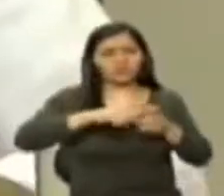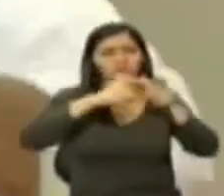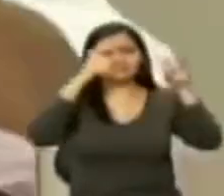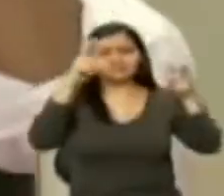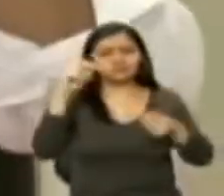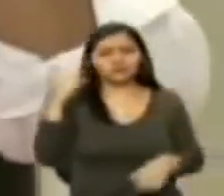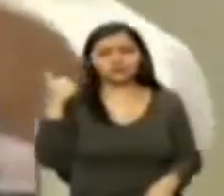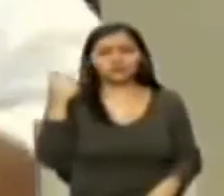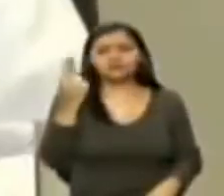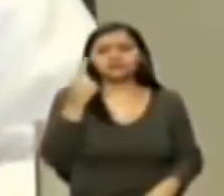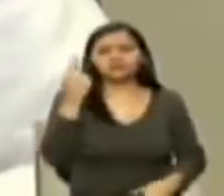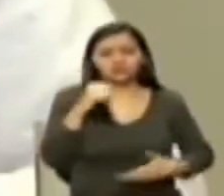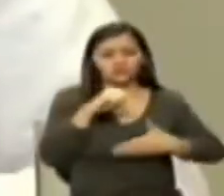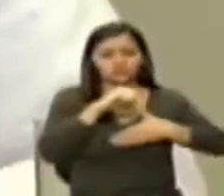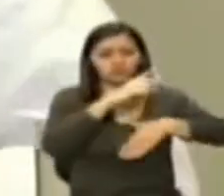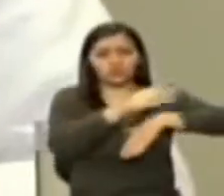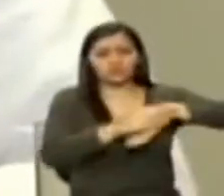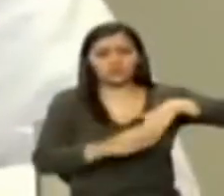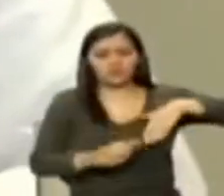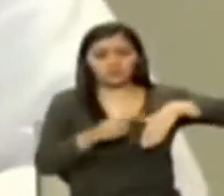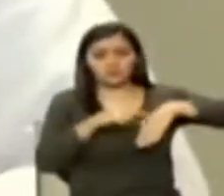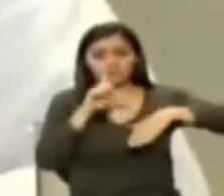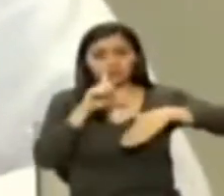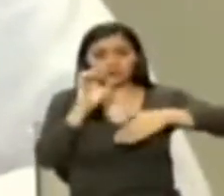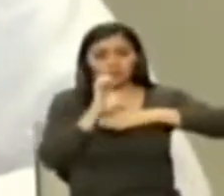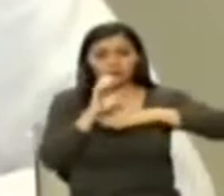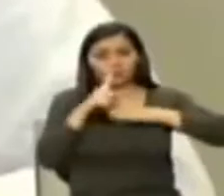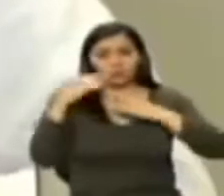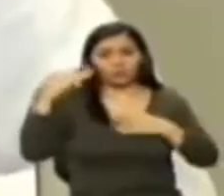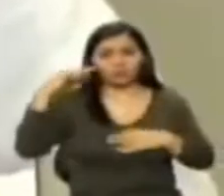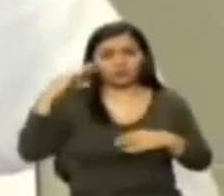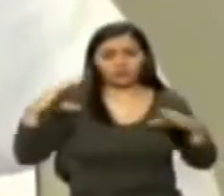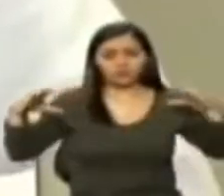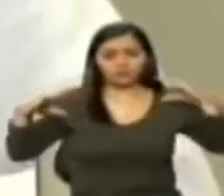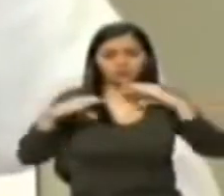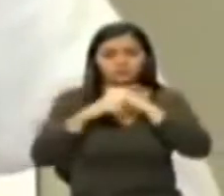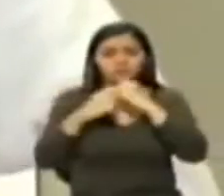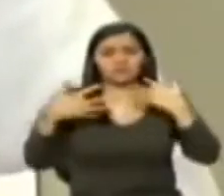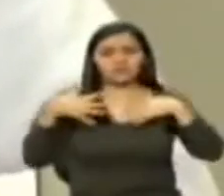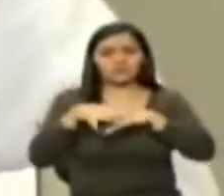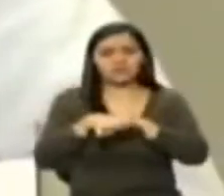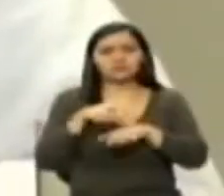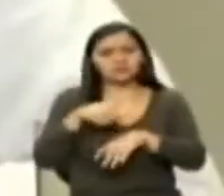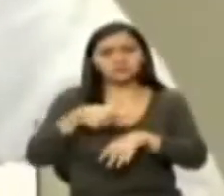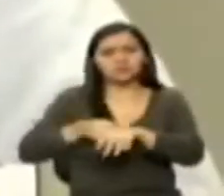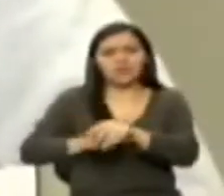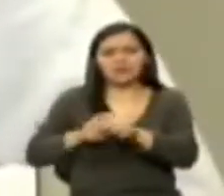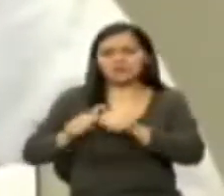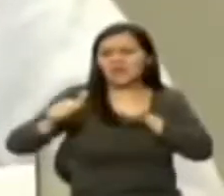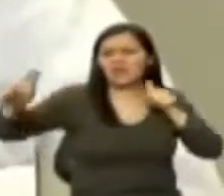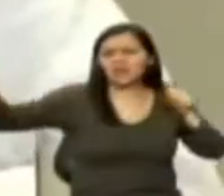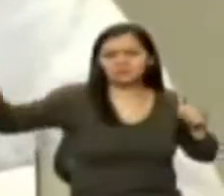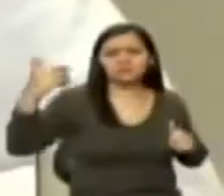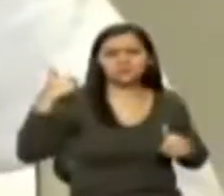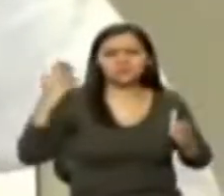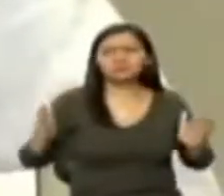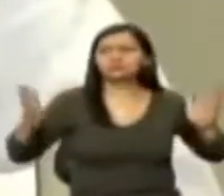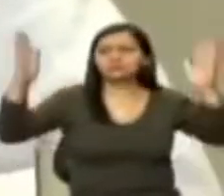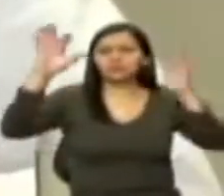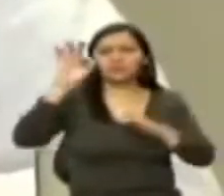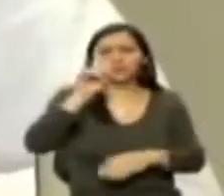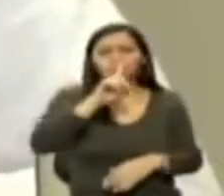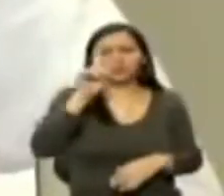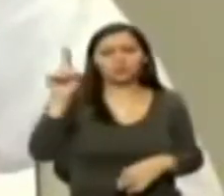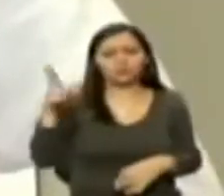América Latina, solo con contadas excepciones tienen esto. ¿Ya? Y lo tiene nuestra querida Maca en Amazonía ecuatoriana. ¿Cómo está cambiando la